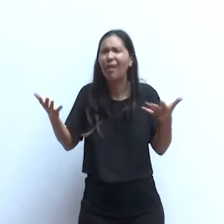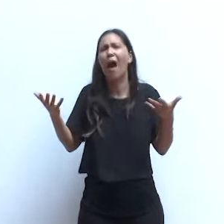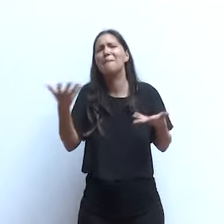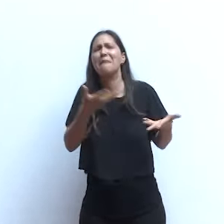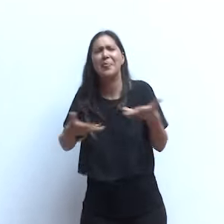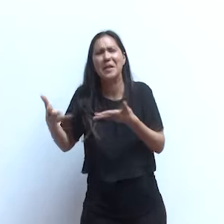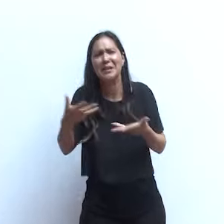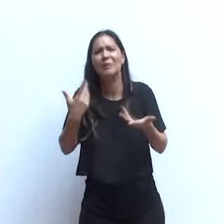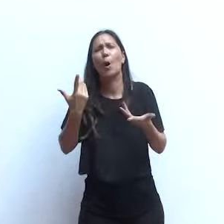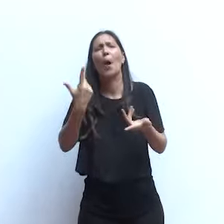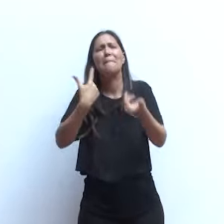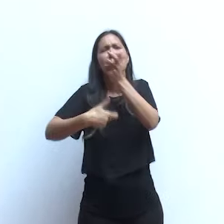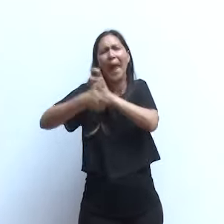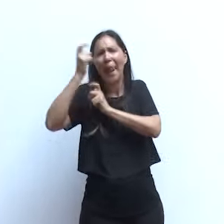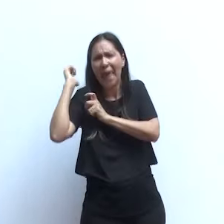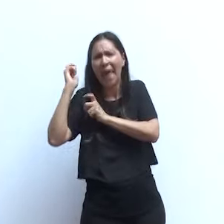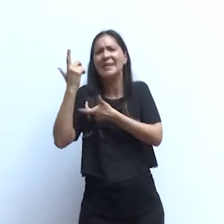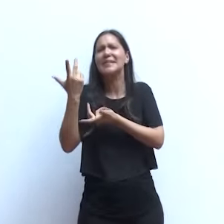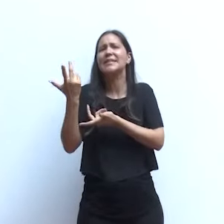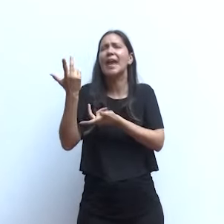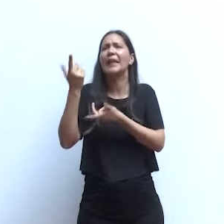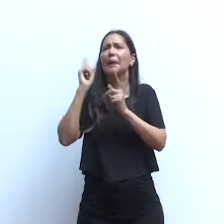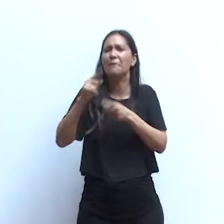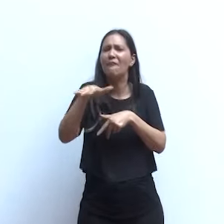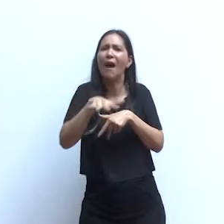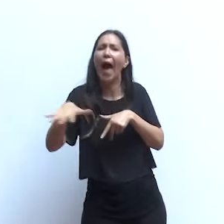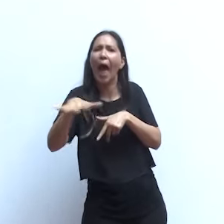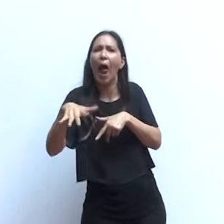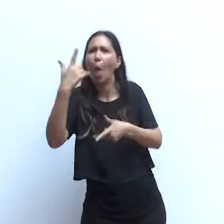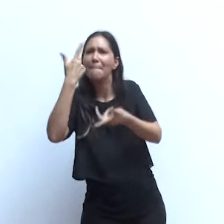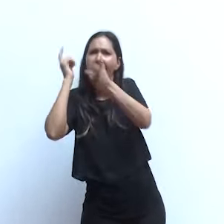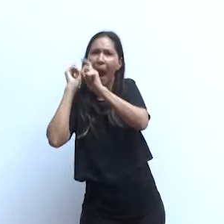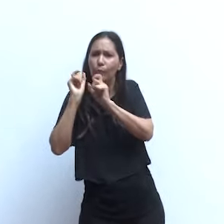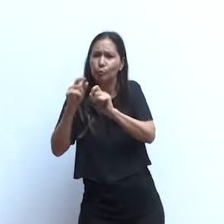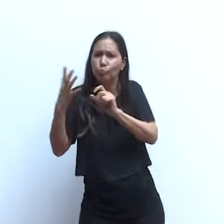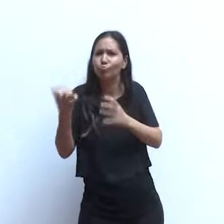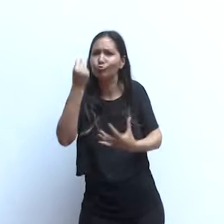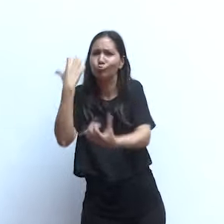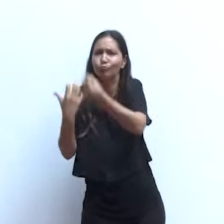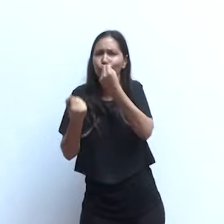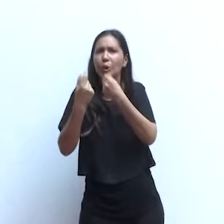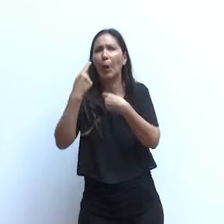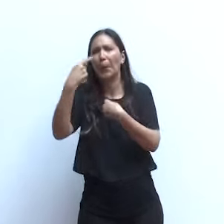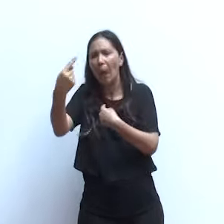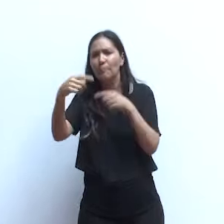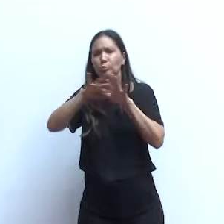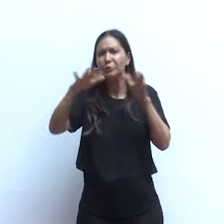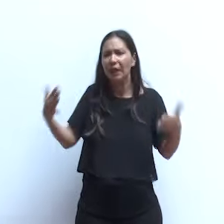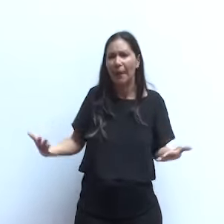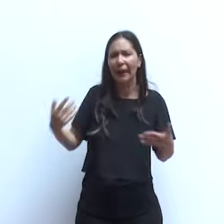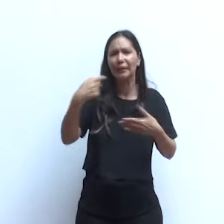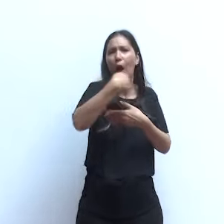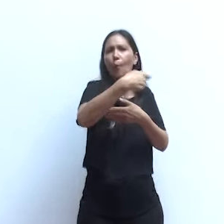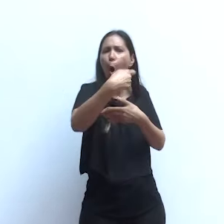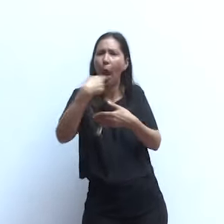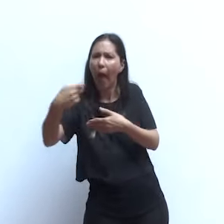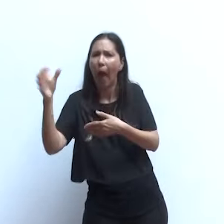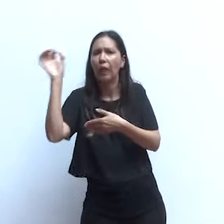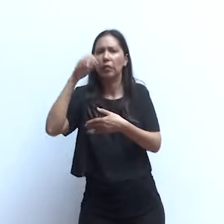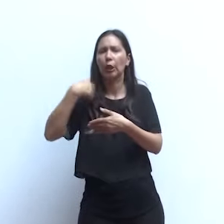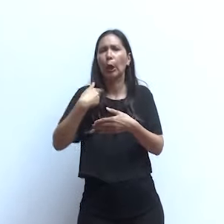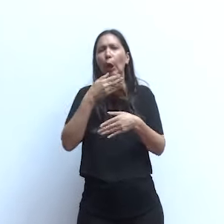experiencia concreta real no siempre lo encontramos en alguna mesa repartiendo volantes o timbre o organizando